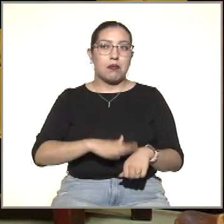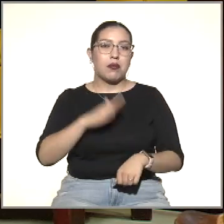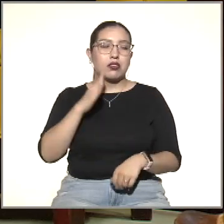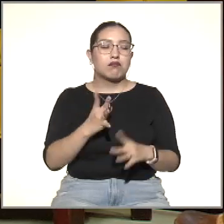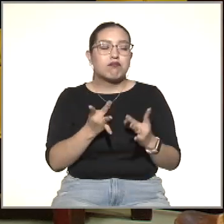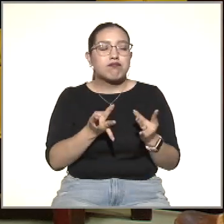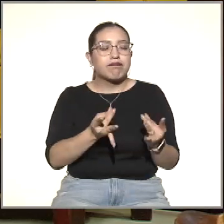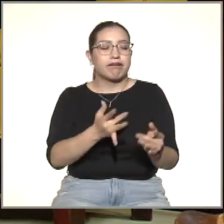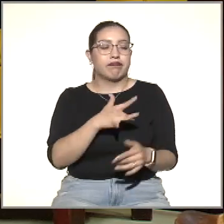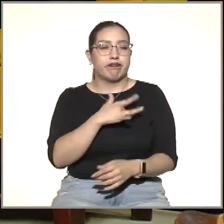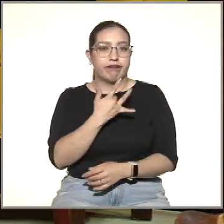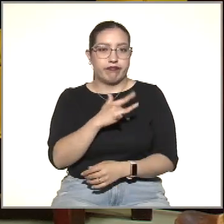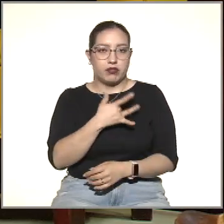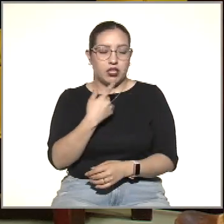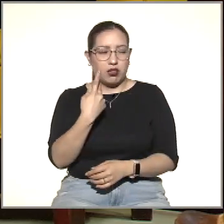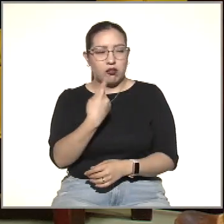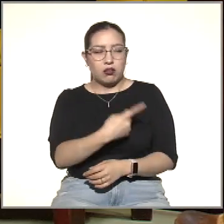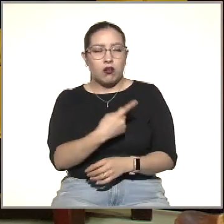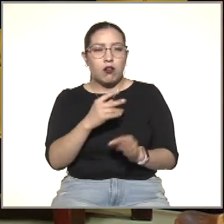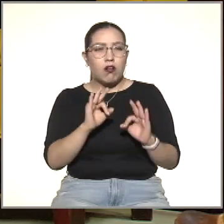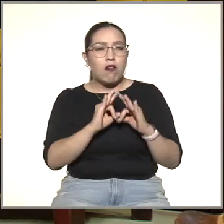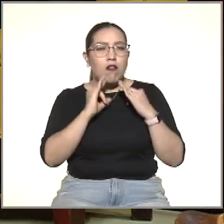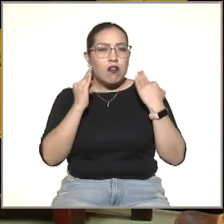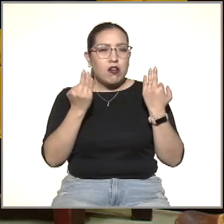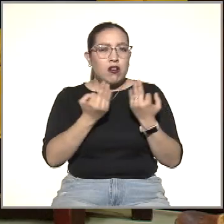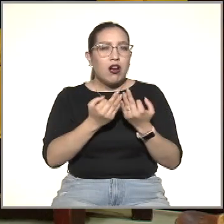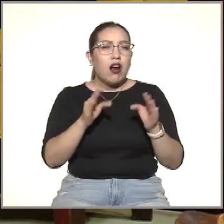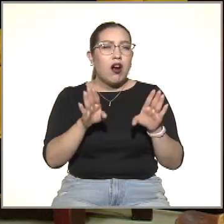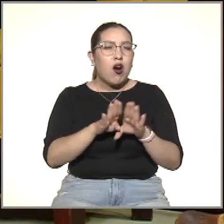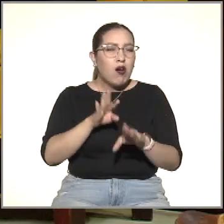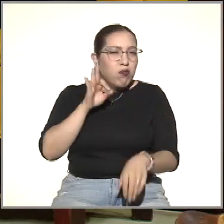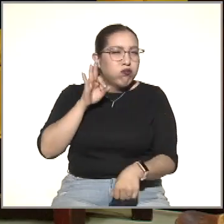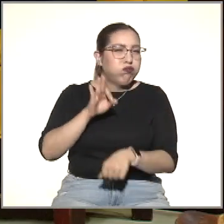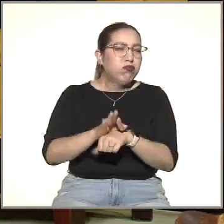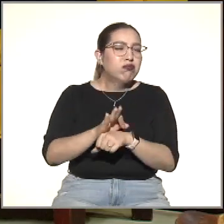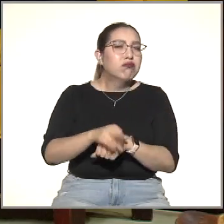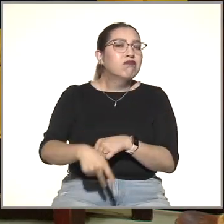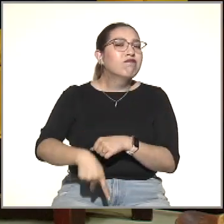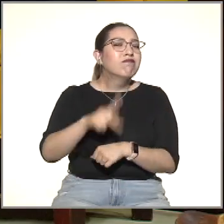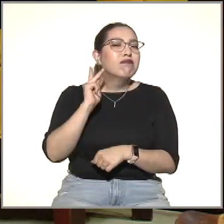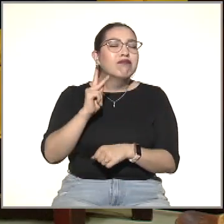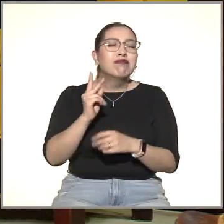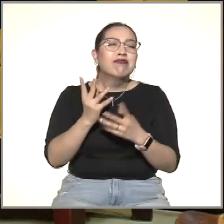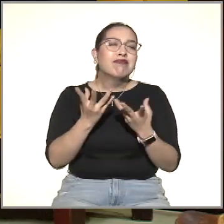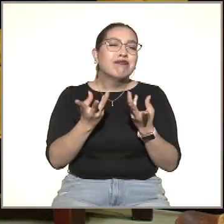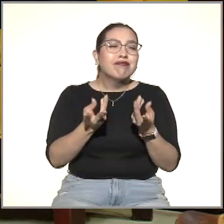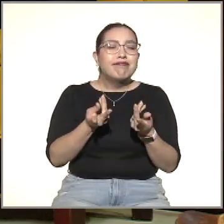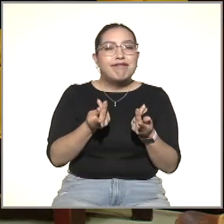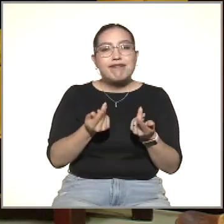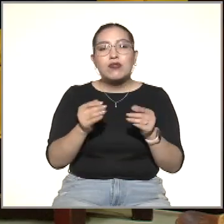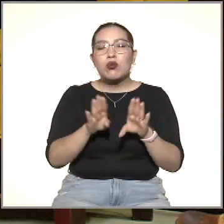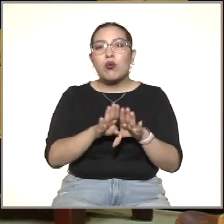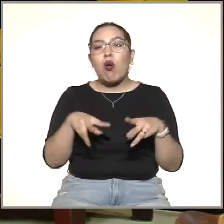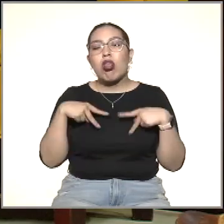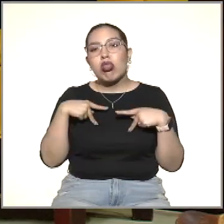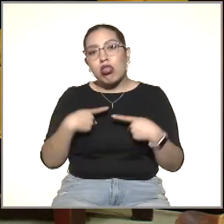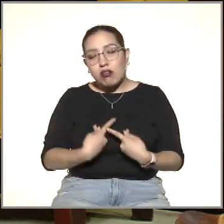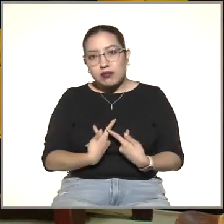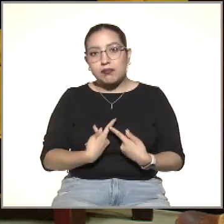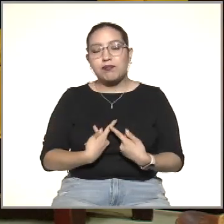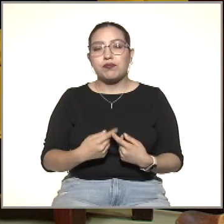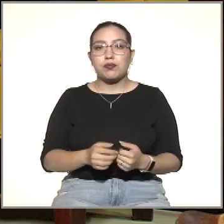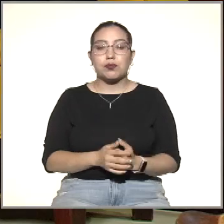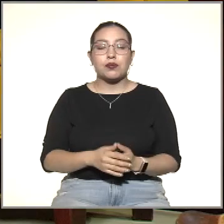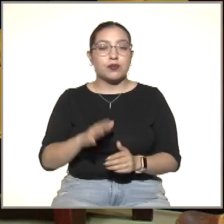que tienen como mecanismos para defenderse un poco más frágiles, o sea, que pueden ser como mucho más sensibles.